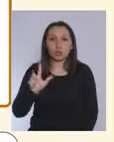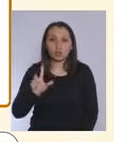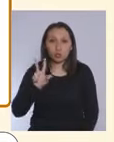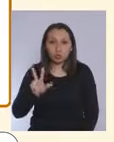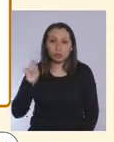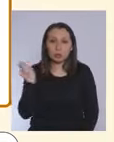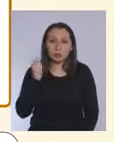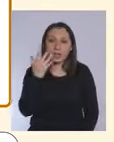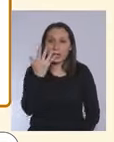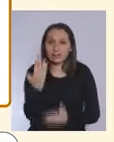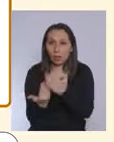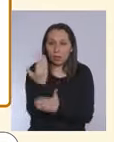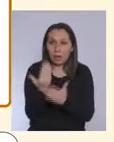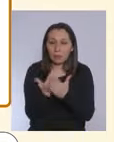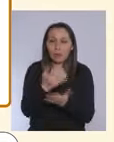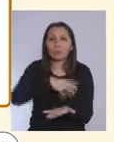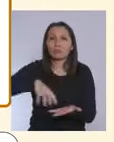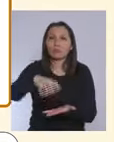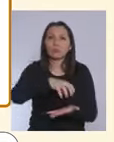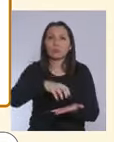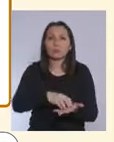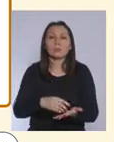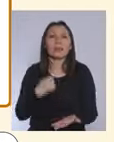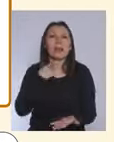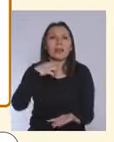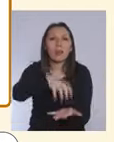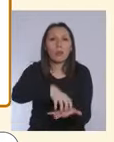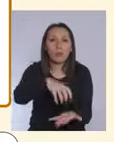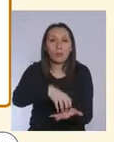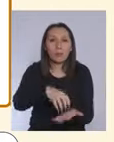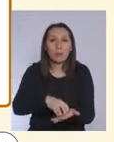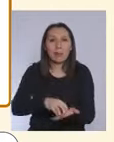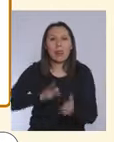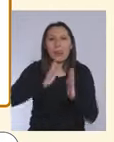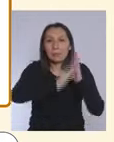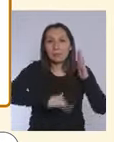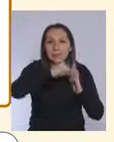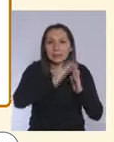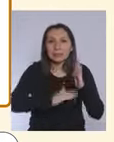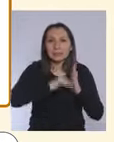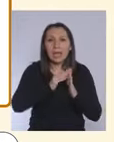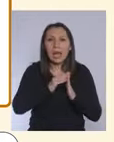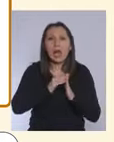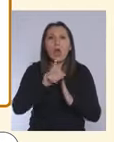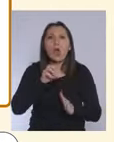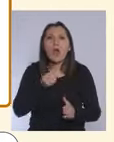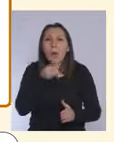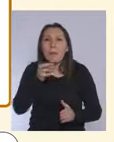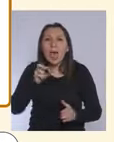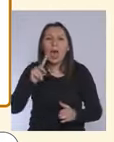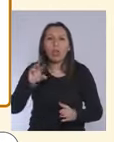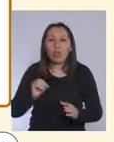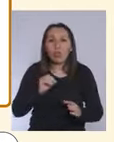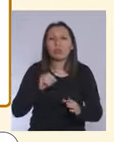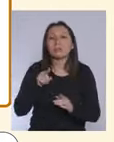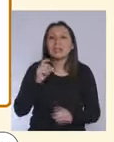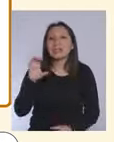a las 5 de la mañana la comuna de quinta normal la pintana lo prado cerro navia